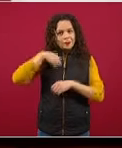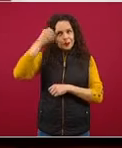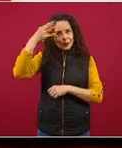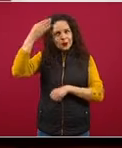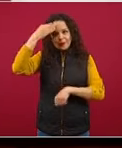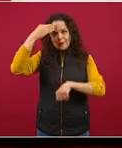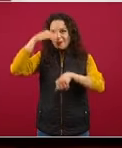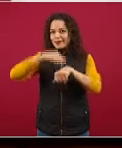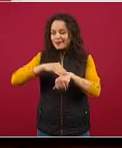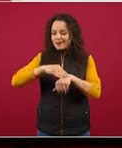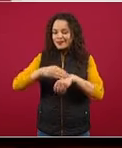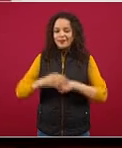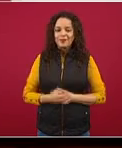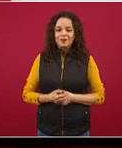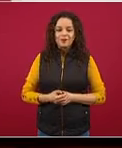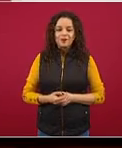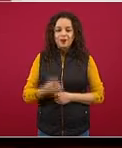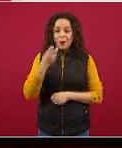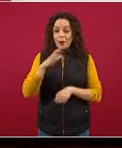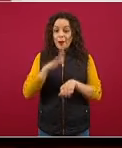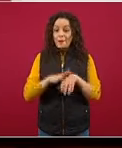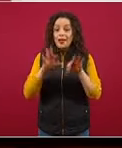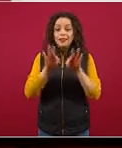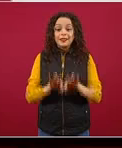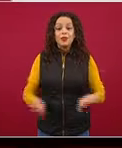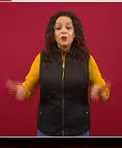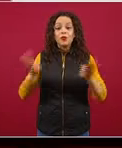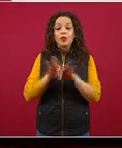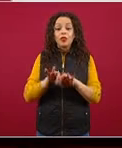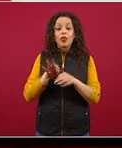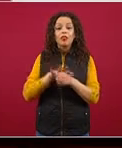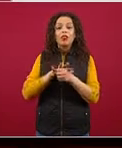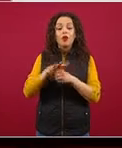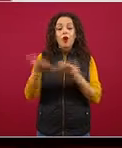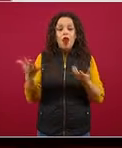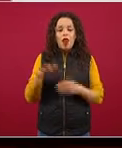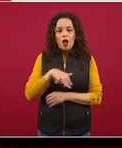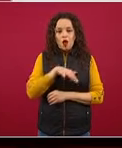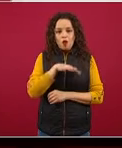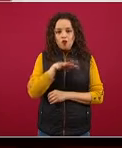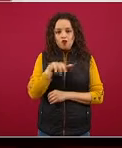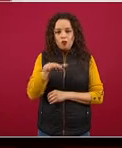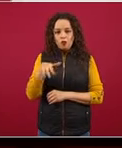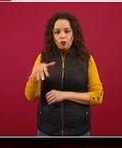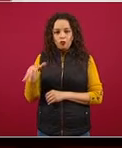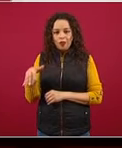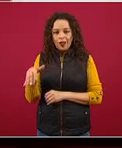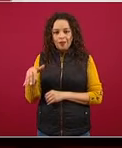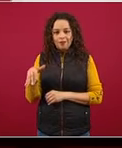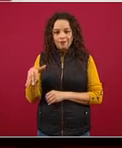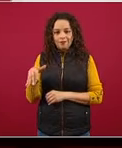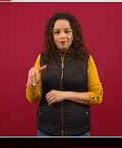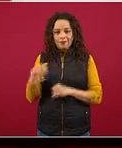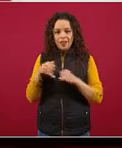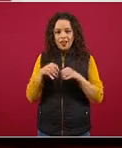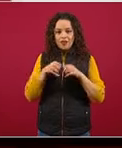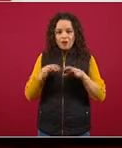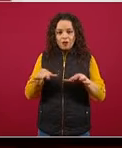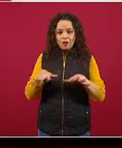y por eso lo más importante es buscar las fuentes.